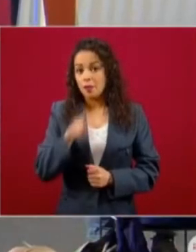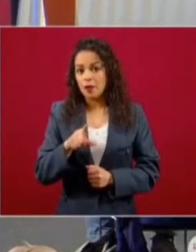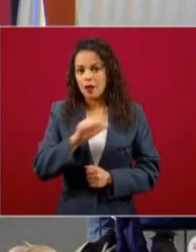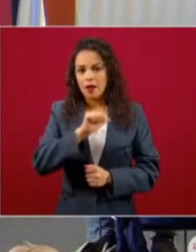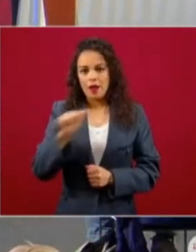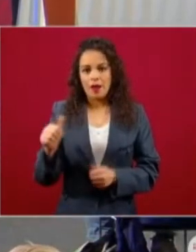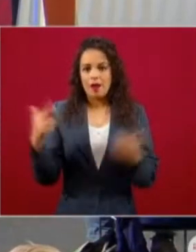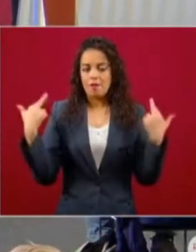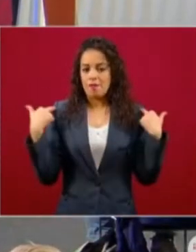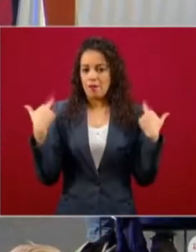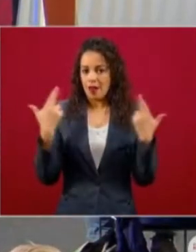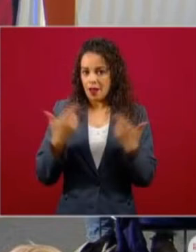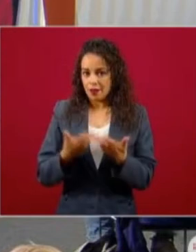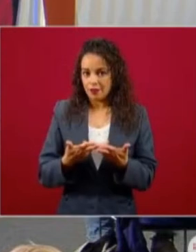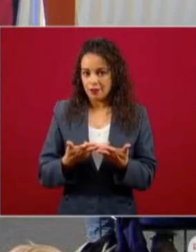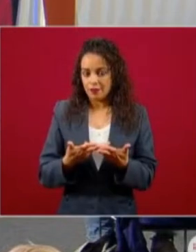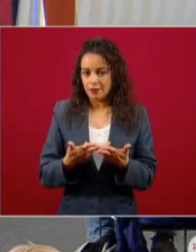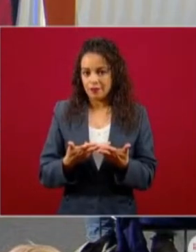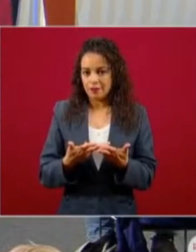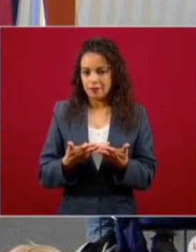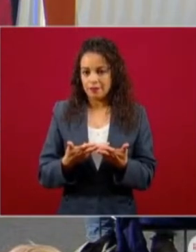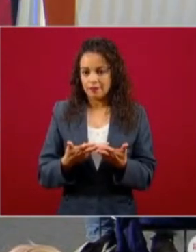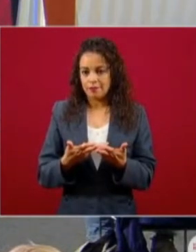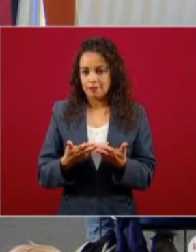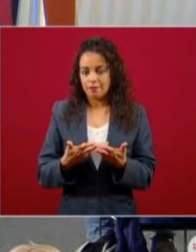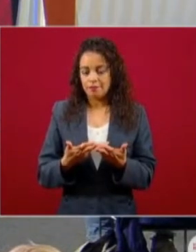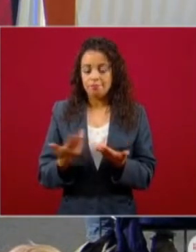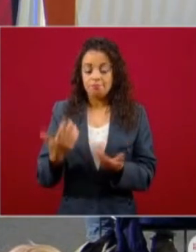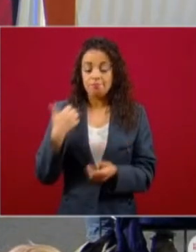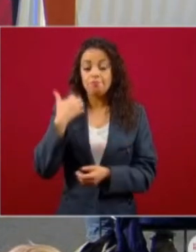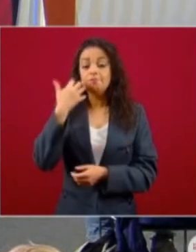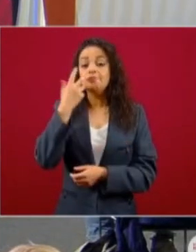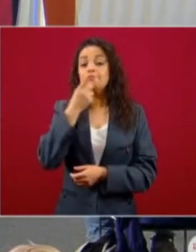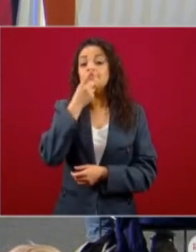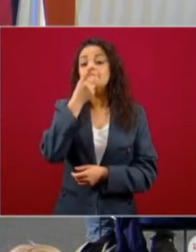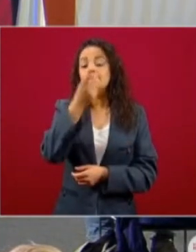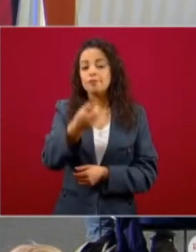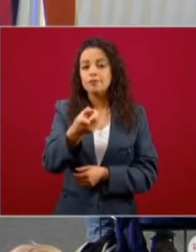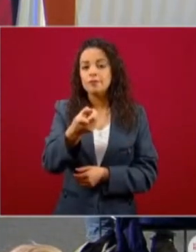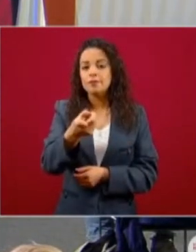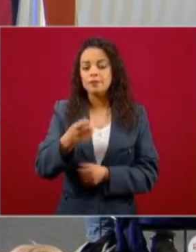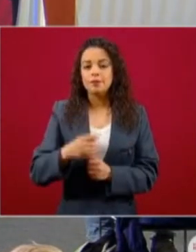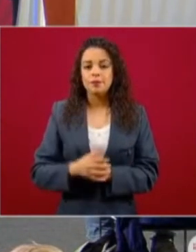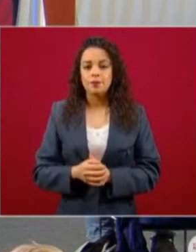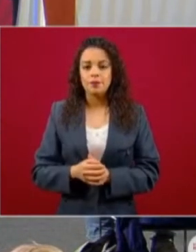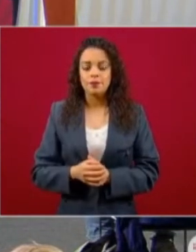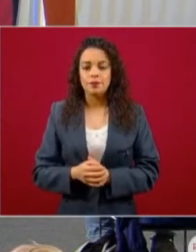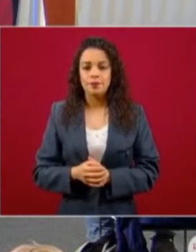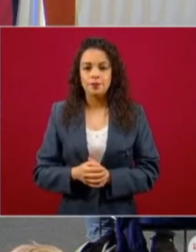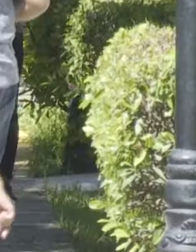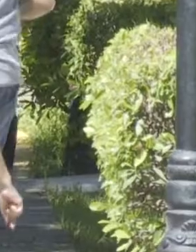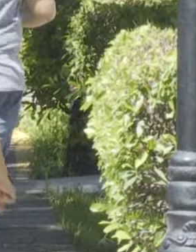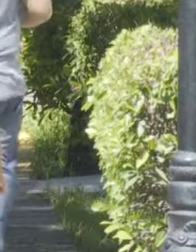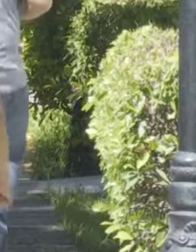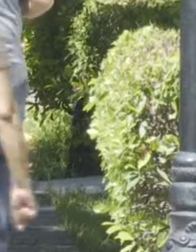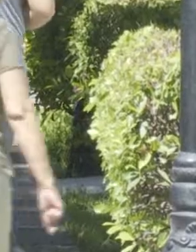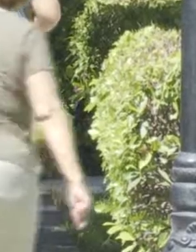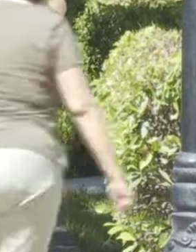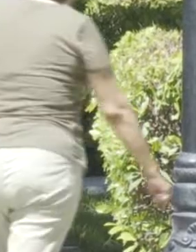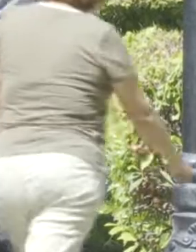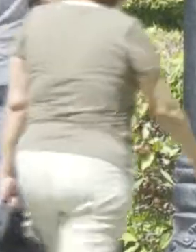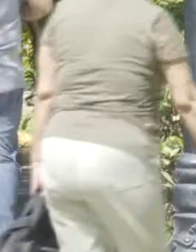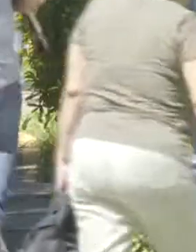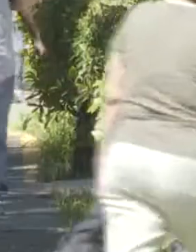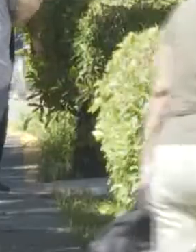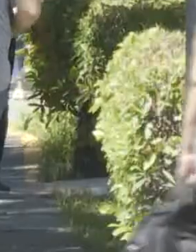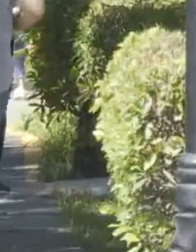oportuna cuando serán los exámenes de ingreso al magisterio a la secundaria preparatoria y universidad conforme a lo que